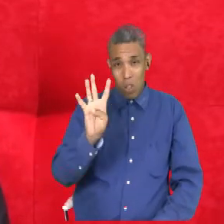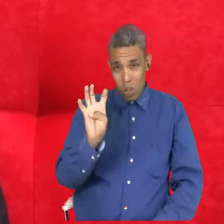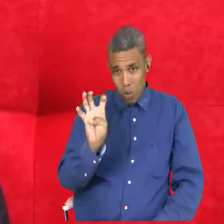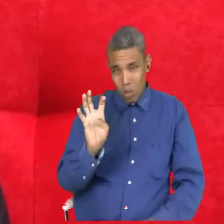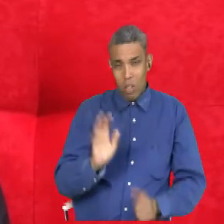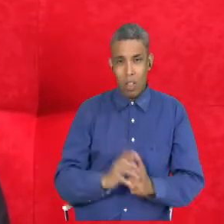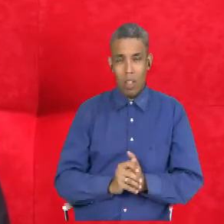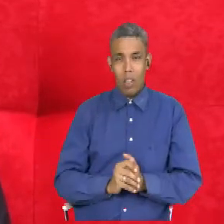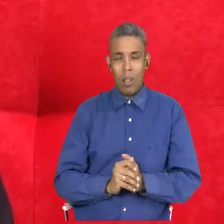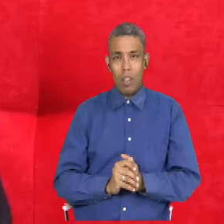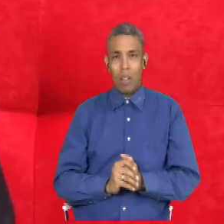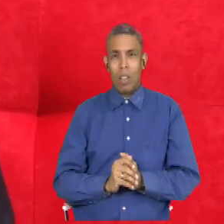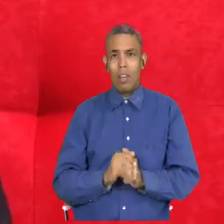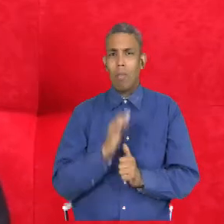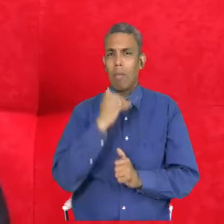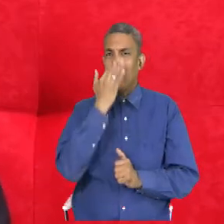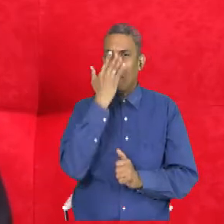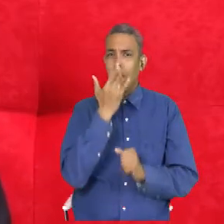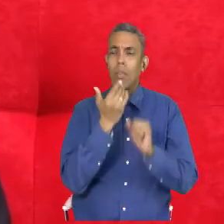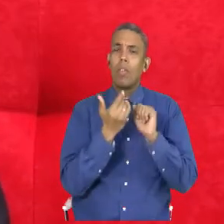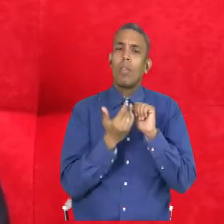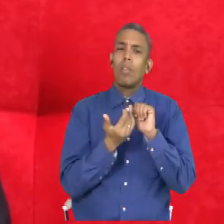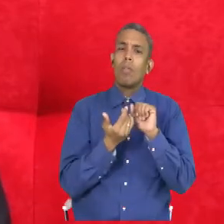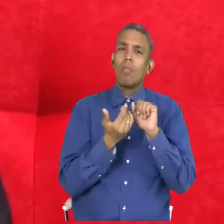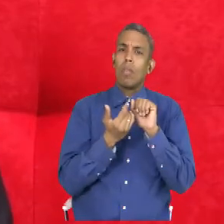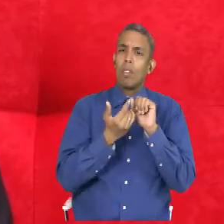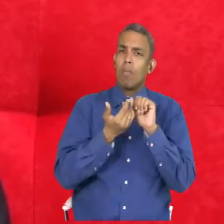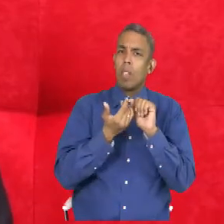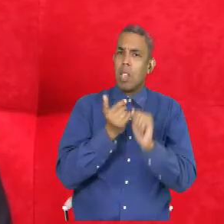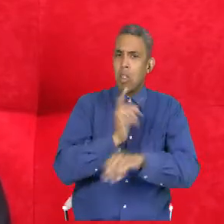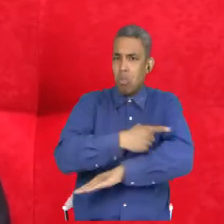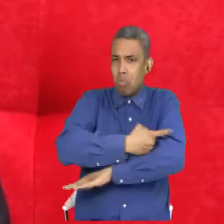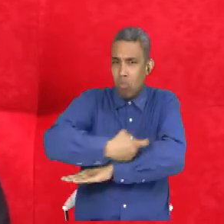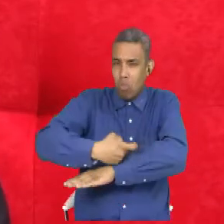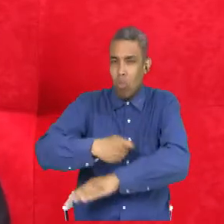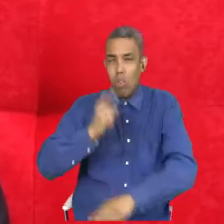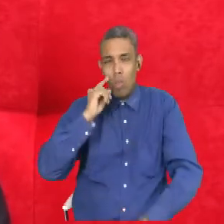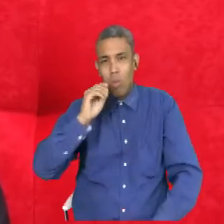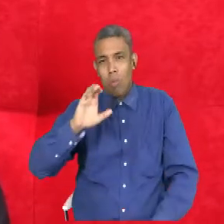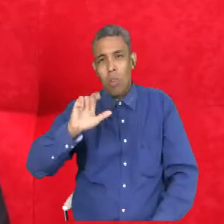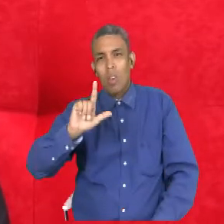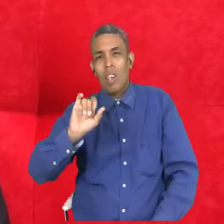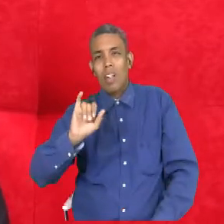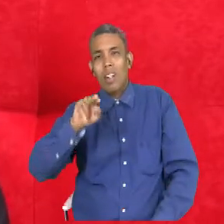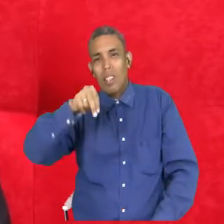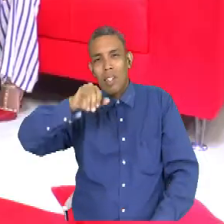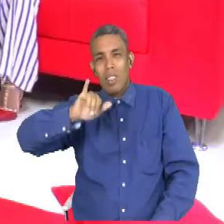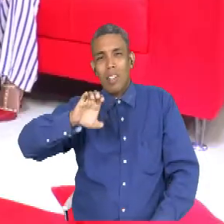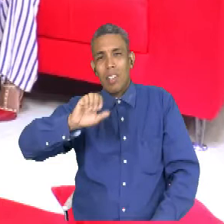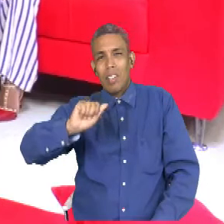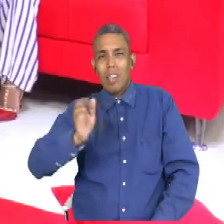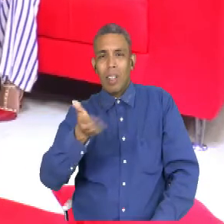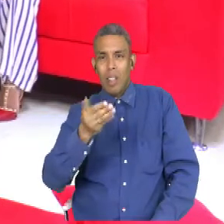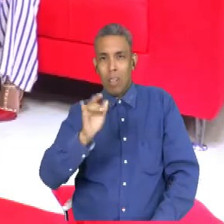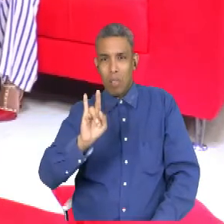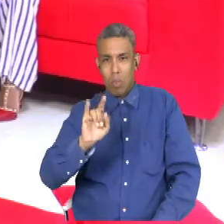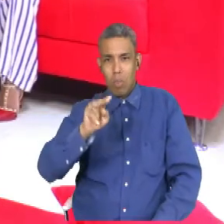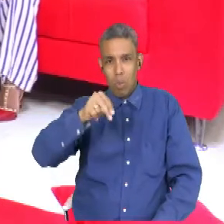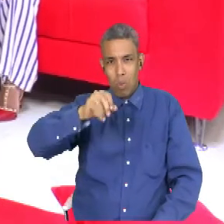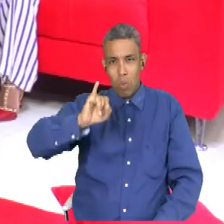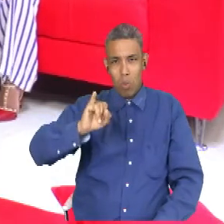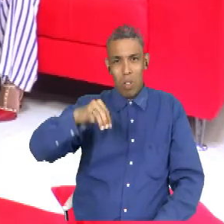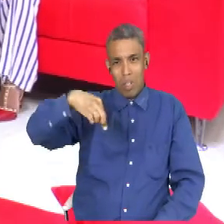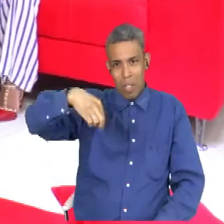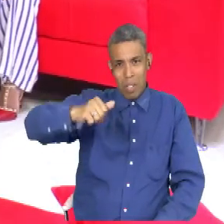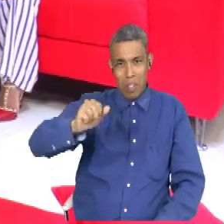602-3549, y las páginas sociales en Facebook, en Google, como Clínica Veterinaria Unipaz. Bueno, profesor Ariel, muchísimas gracias